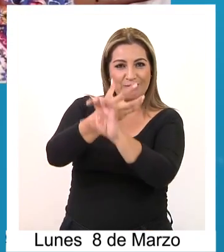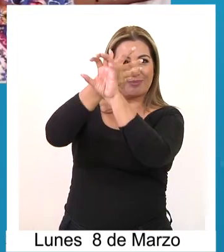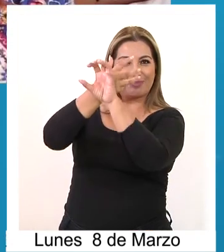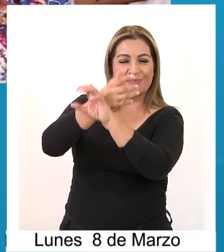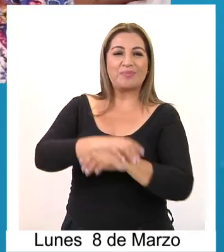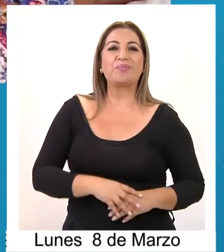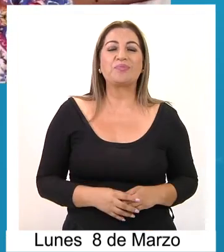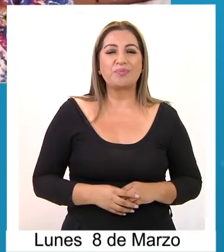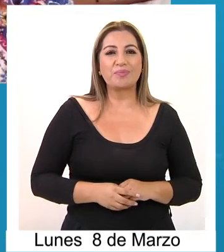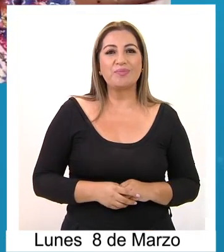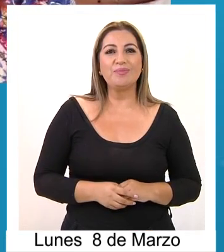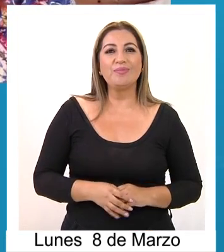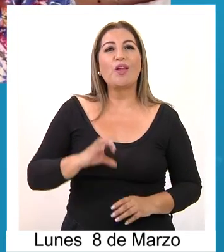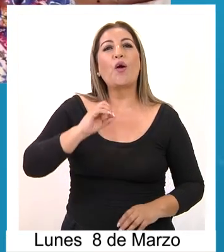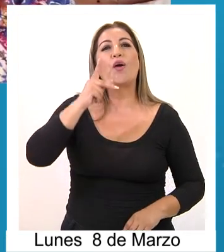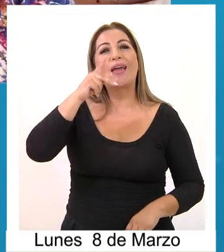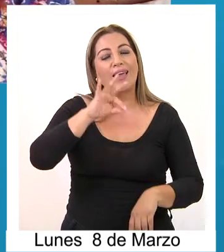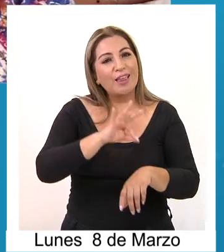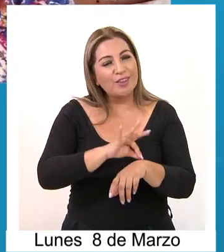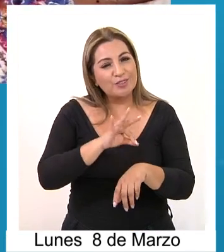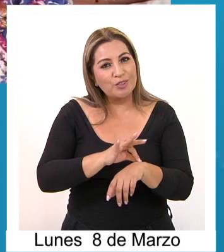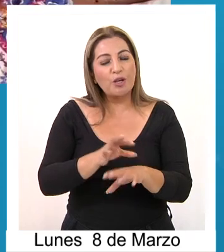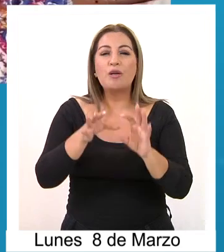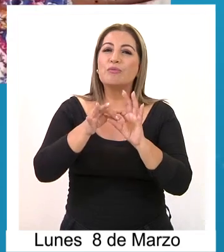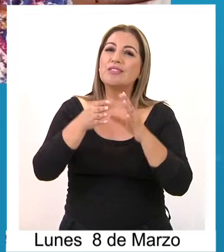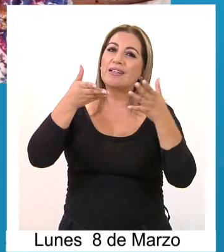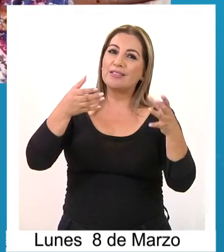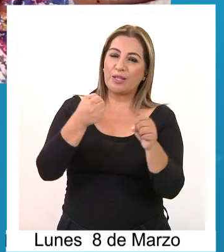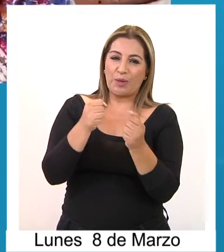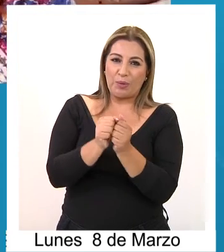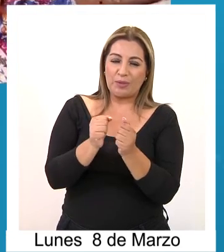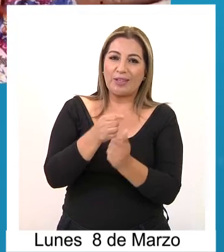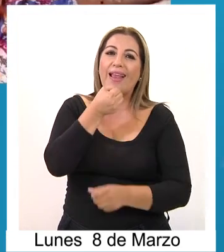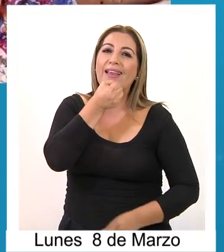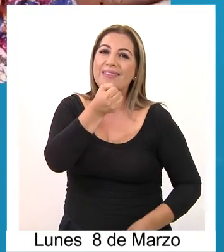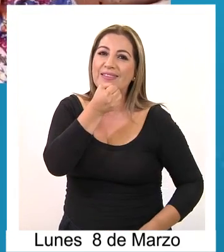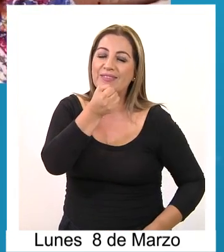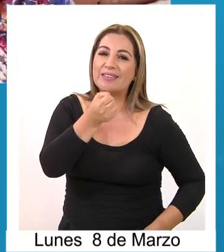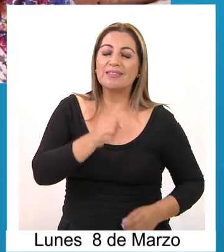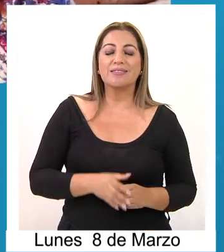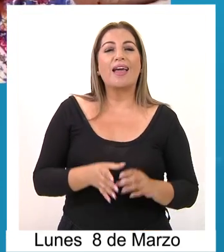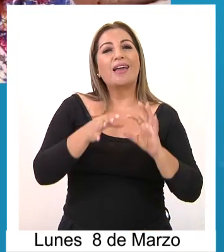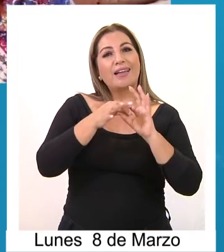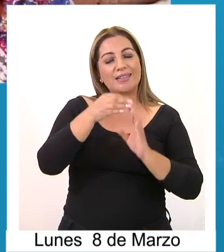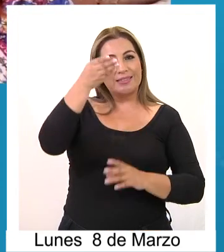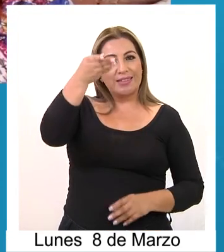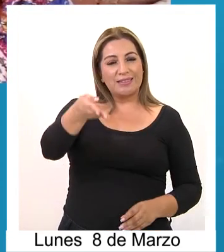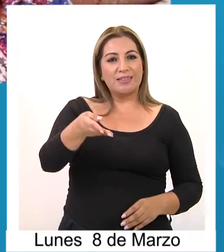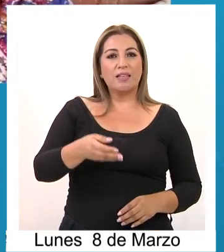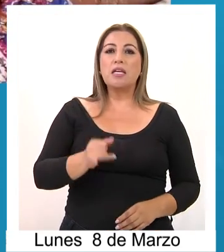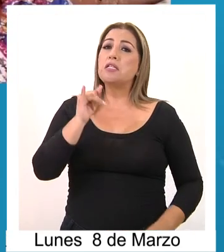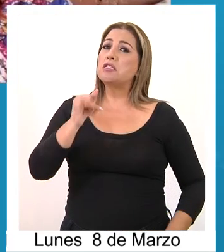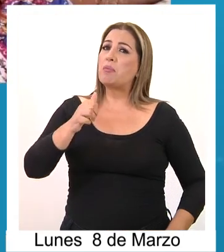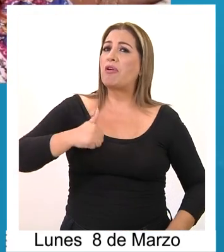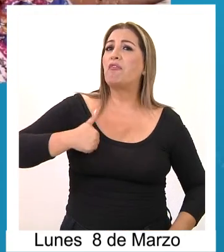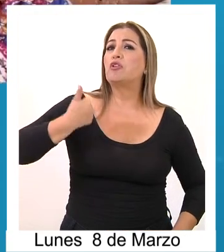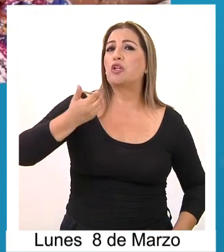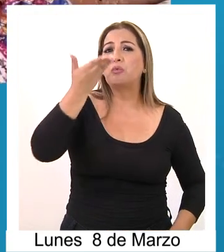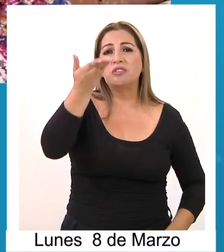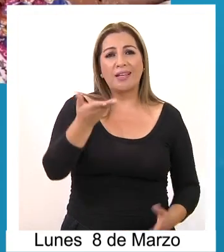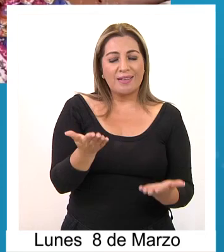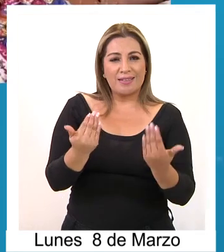canales. Ok, doctora Andrea von Hovelin, muchas gracias por acompañarnos en esta entrevista. Muchas gracias a ti, dispuesta cuando